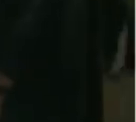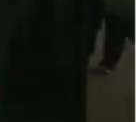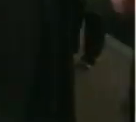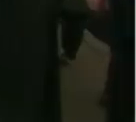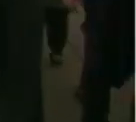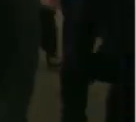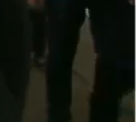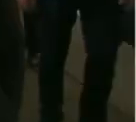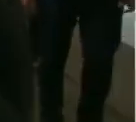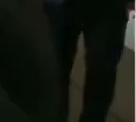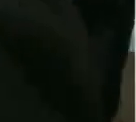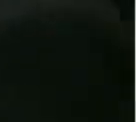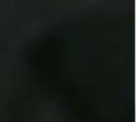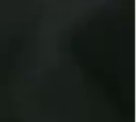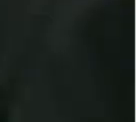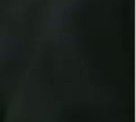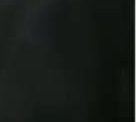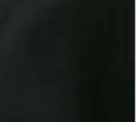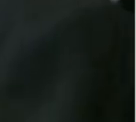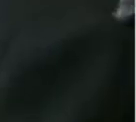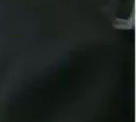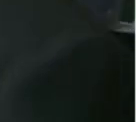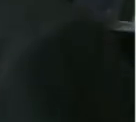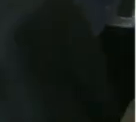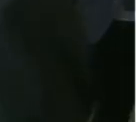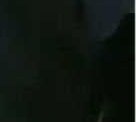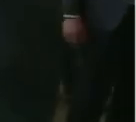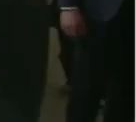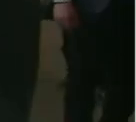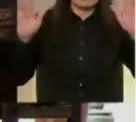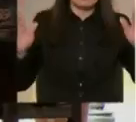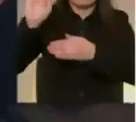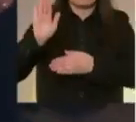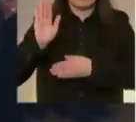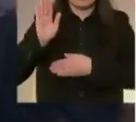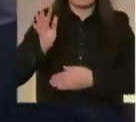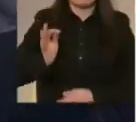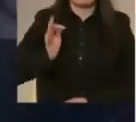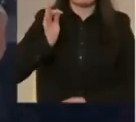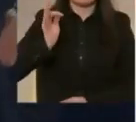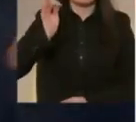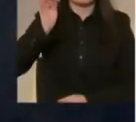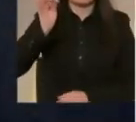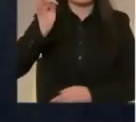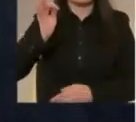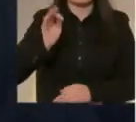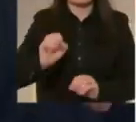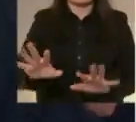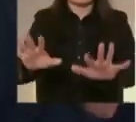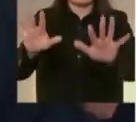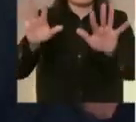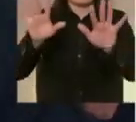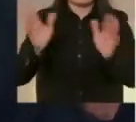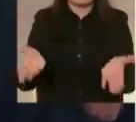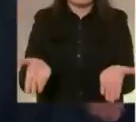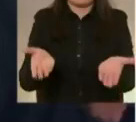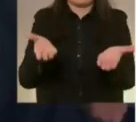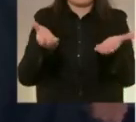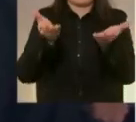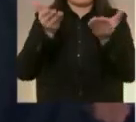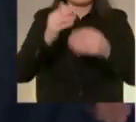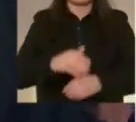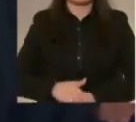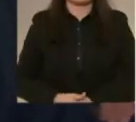intereses políticos en lo que la ciudadanía le interesa. A la ciudadanía hoy día le interesa cómo le resuelven los problemas cotidianos. Problemas de